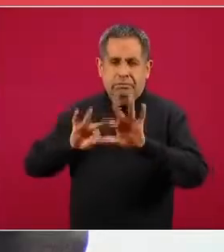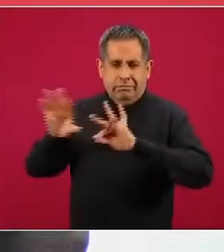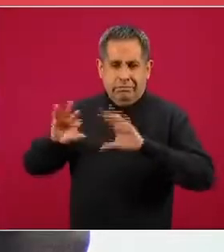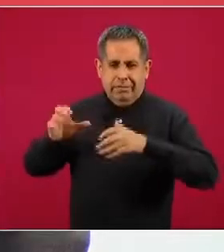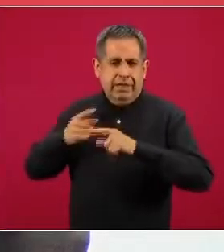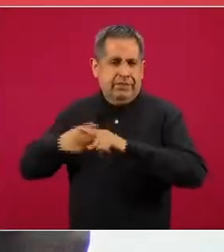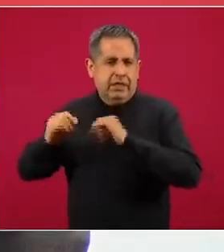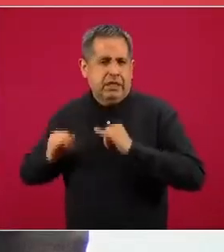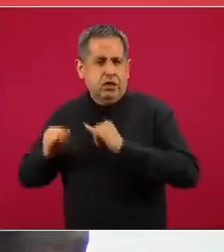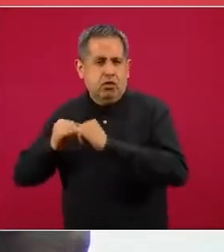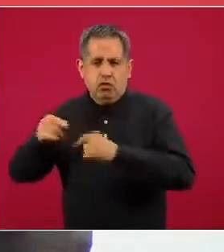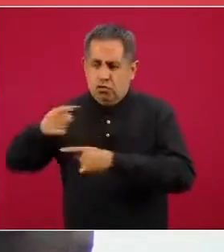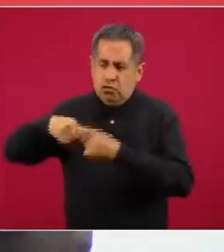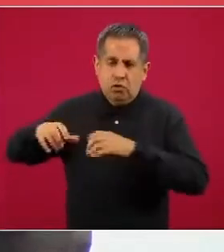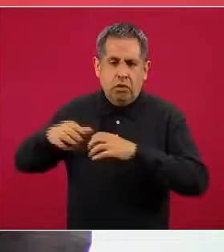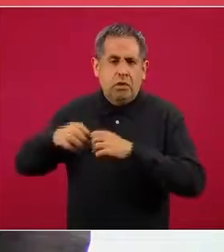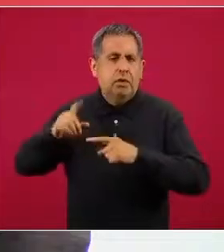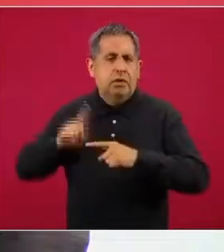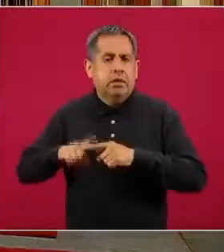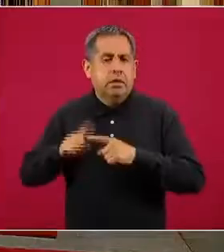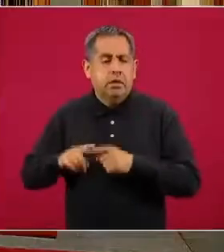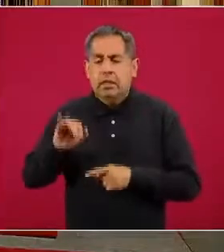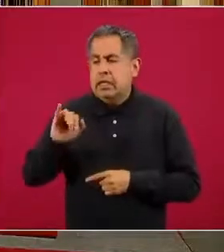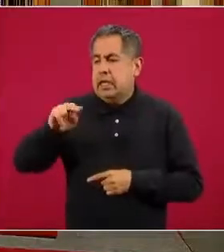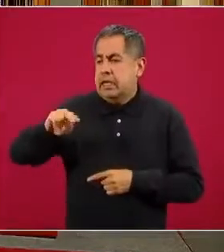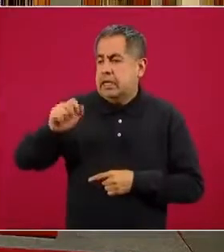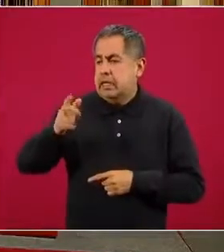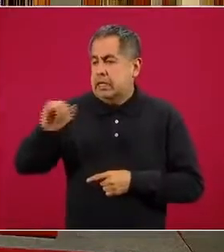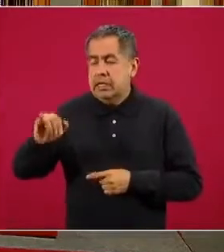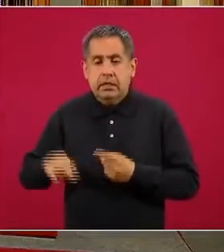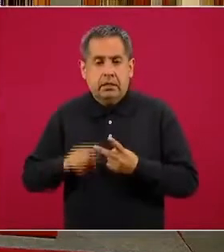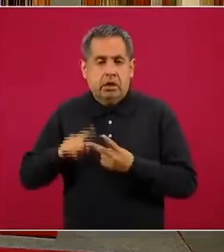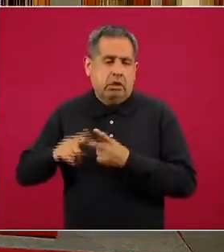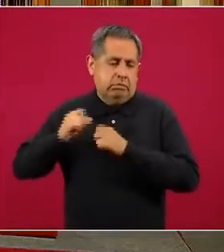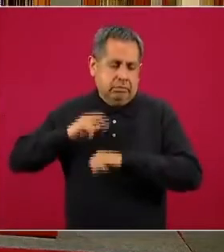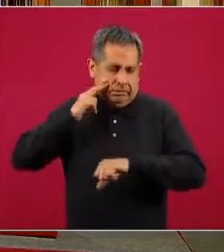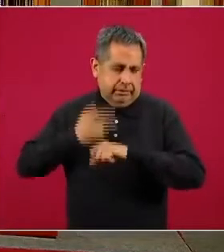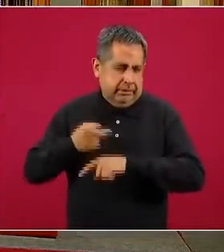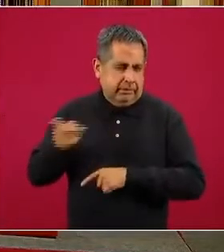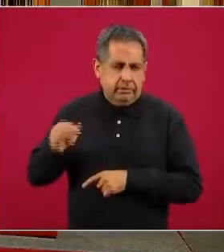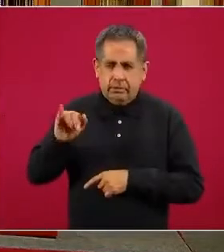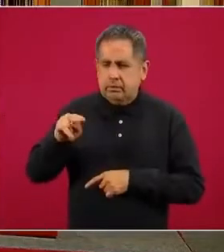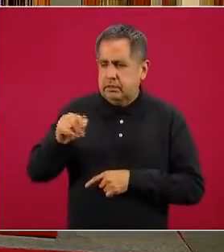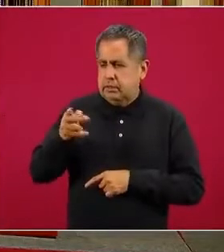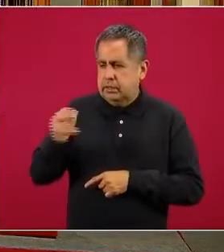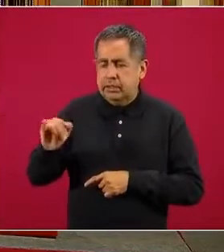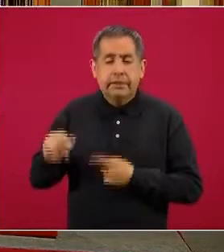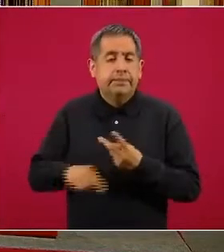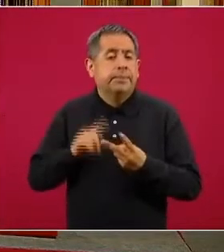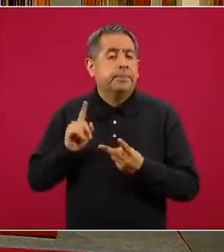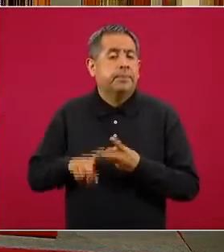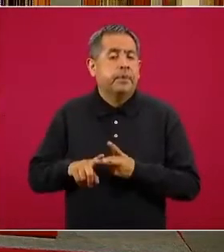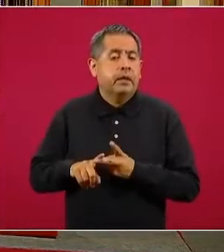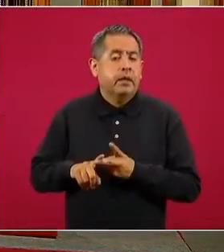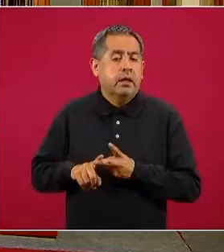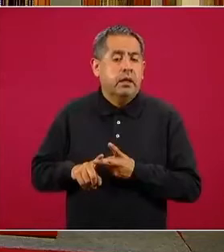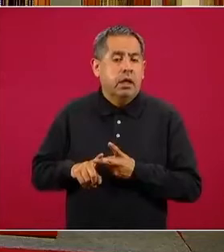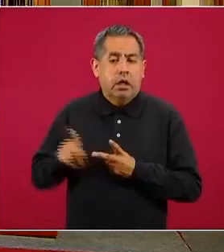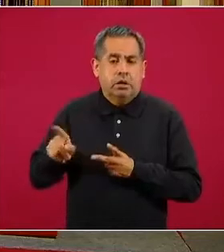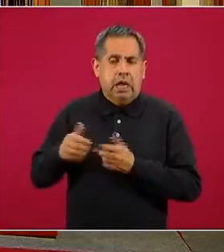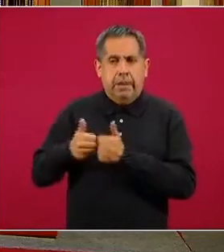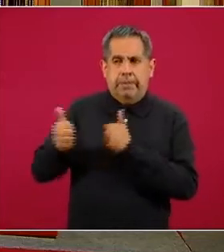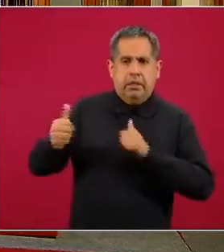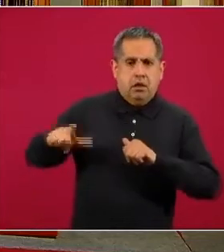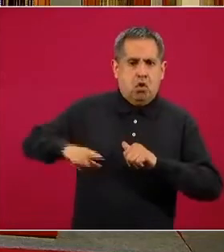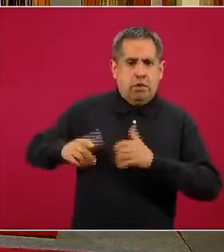varias instituciones. Está el INEGI, el Instituto Nacional de Geografía y Estadística, institución